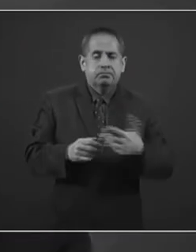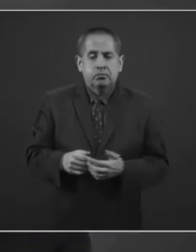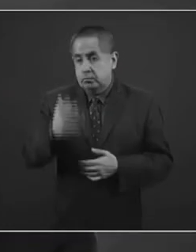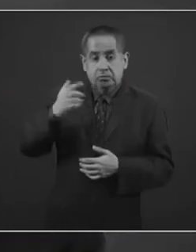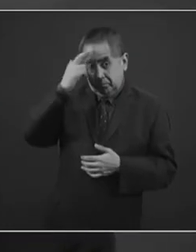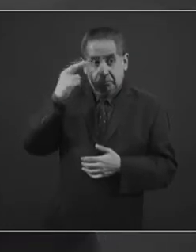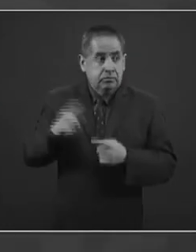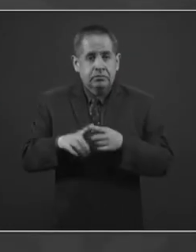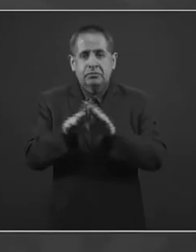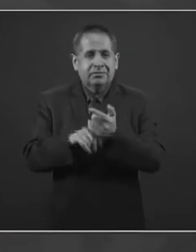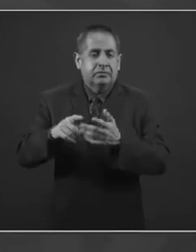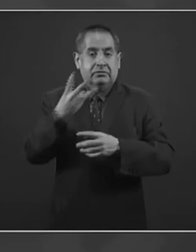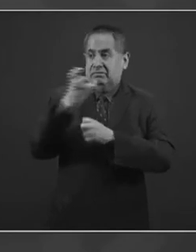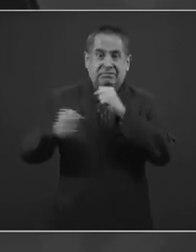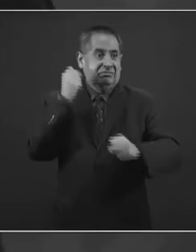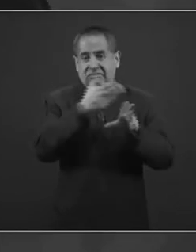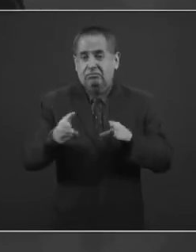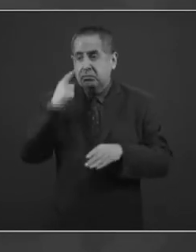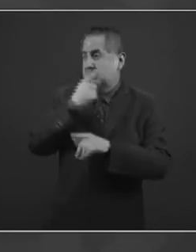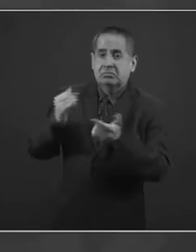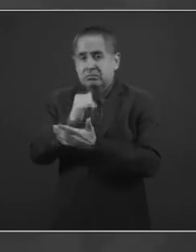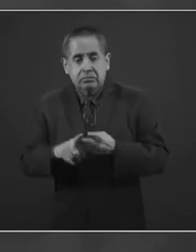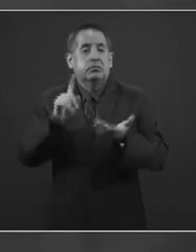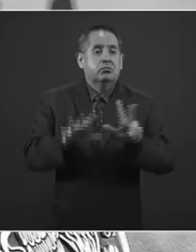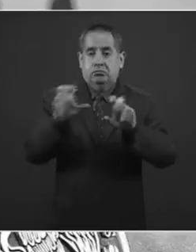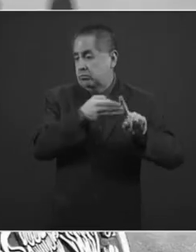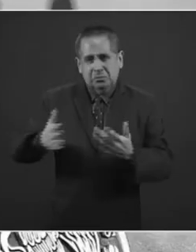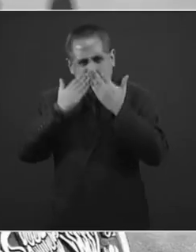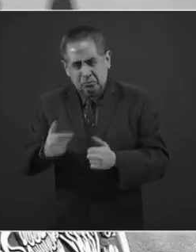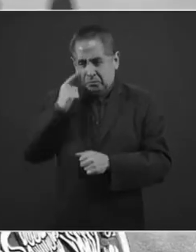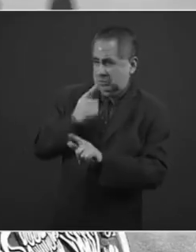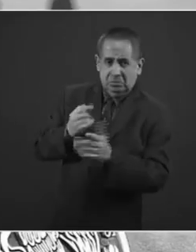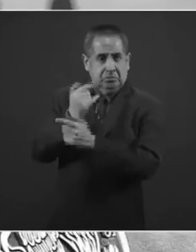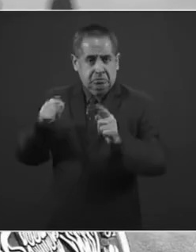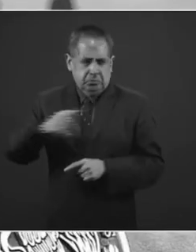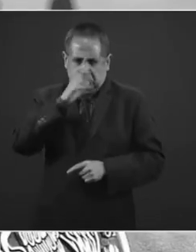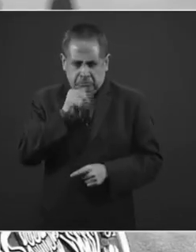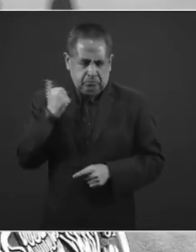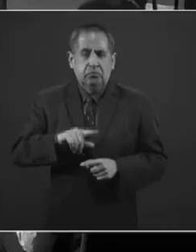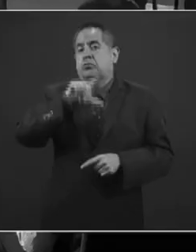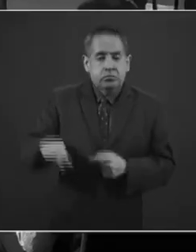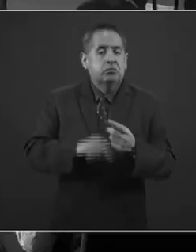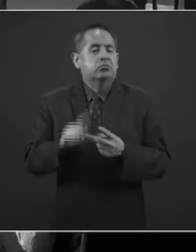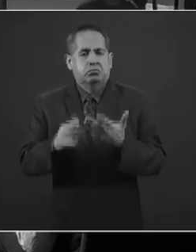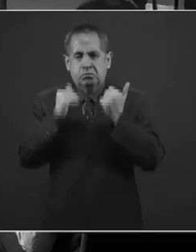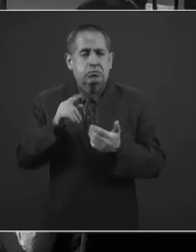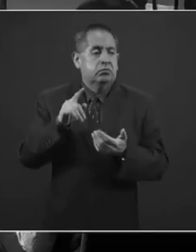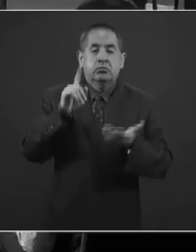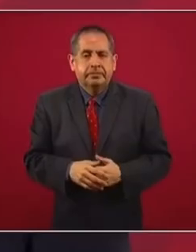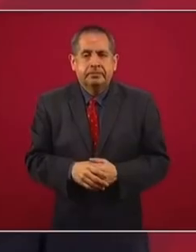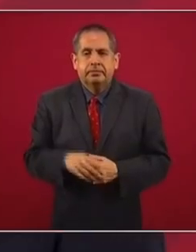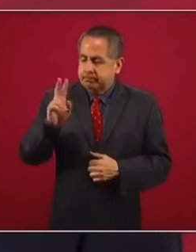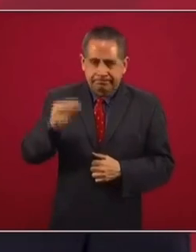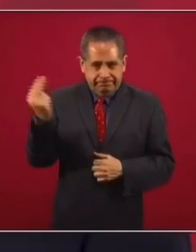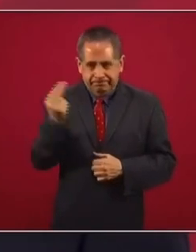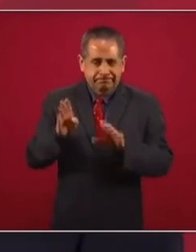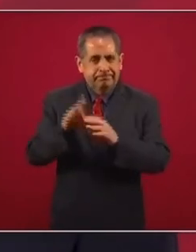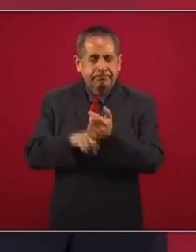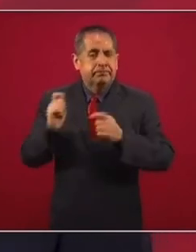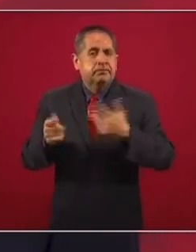Pues no hubo democracia en 3 siglos de dominación colonial, no hubo democracia en el siglo XIX, no, hubo democracia en el siglo XX.